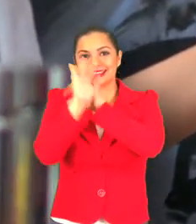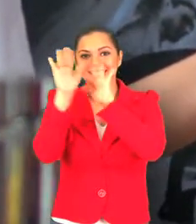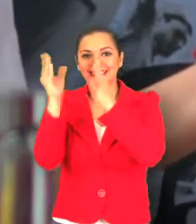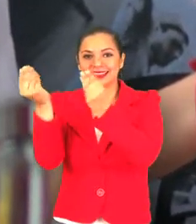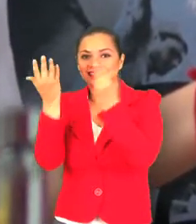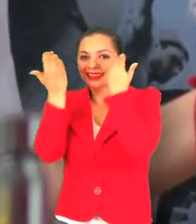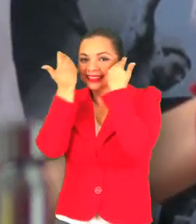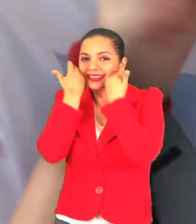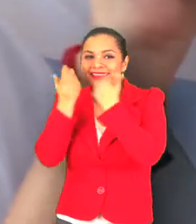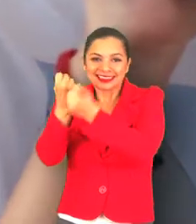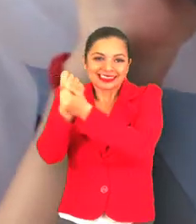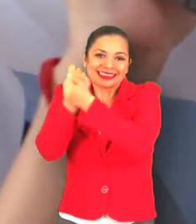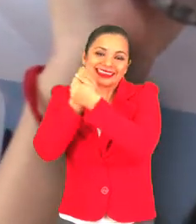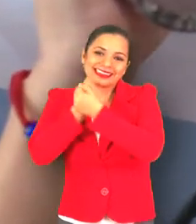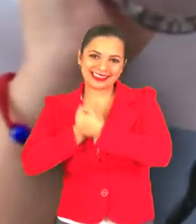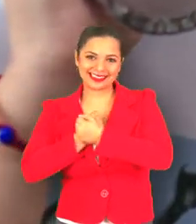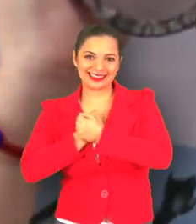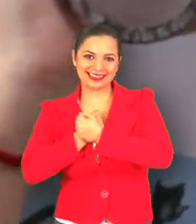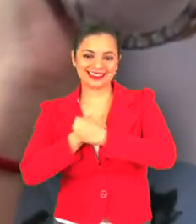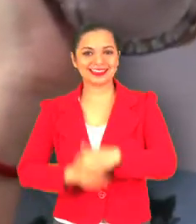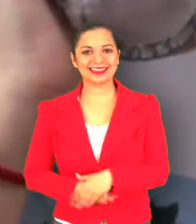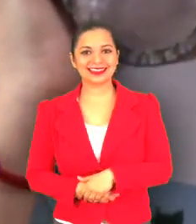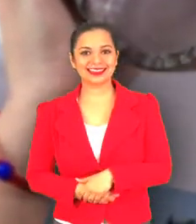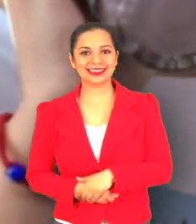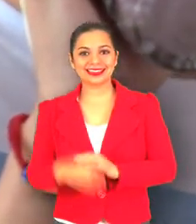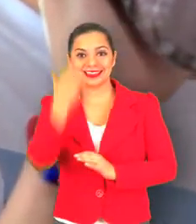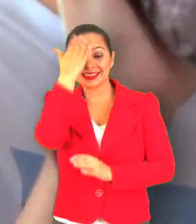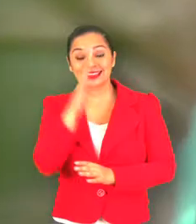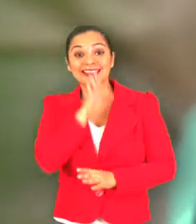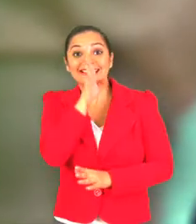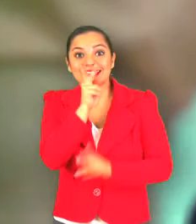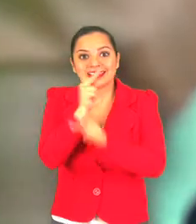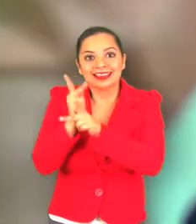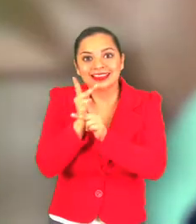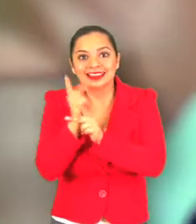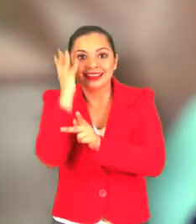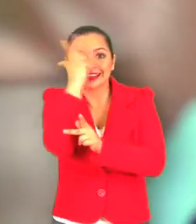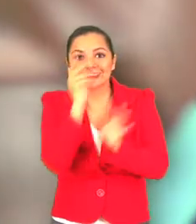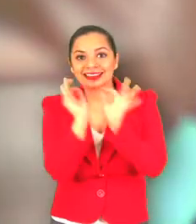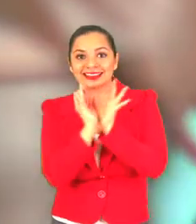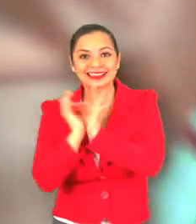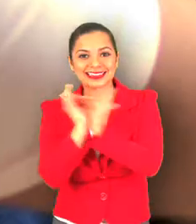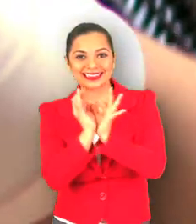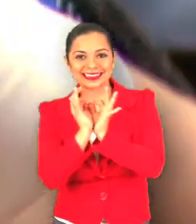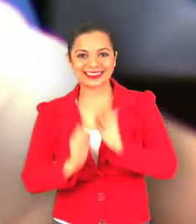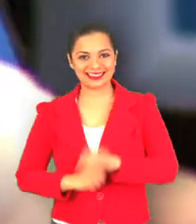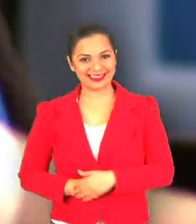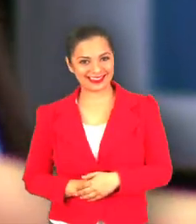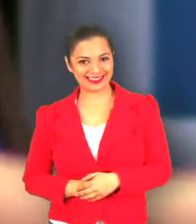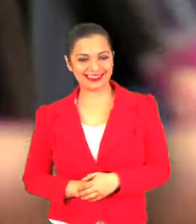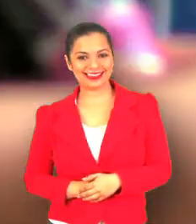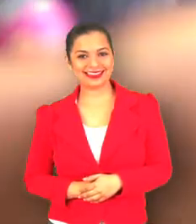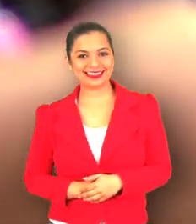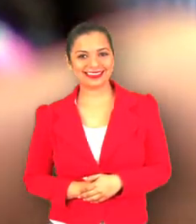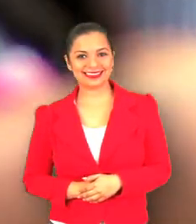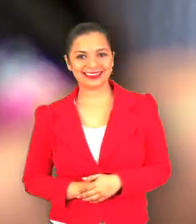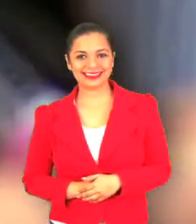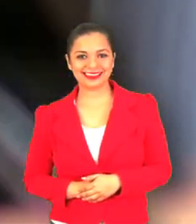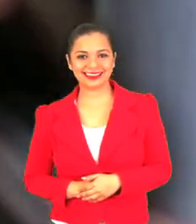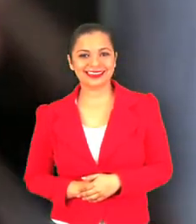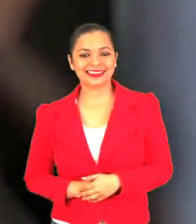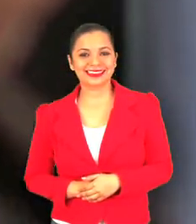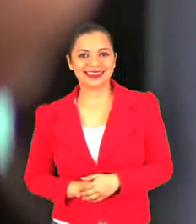Porque cada mañana nos alimentas con tu amor. Porque nos cuidas para que siempre nos veamos